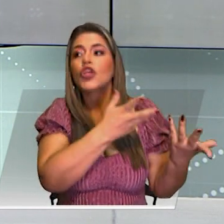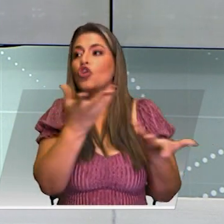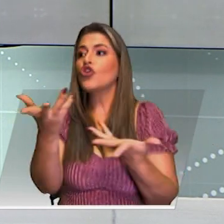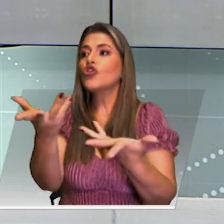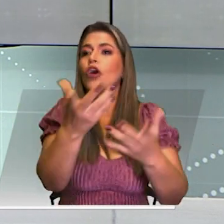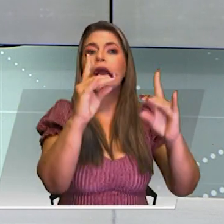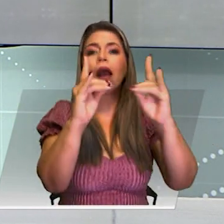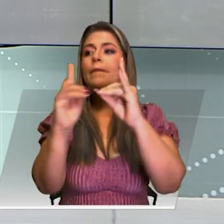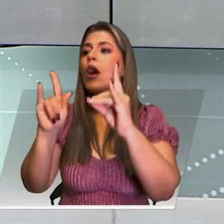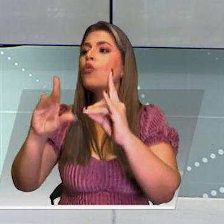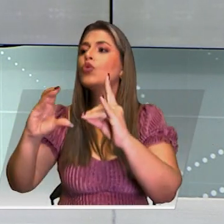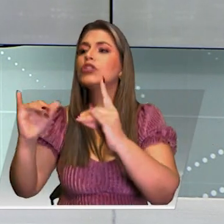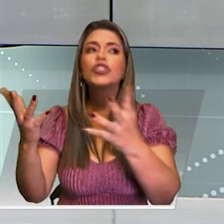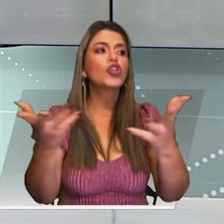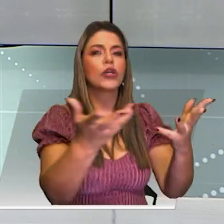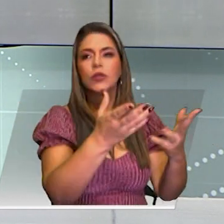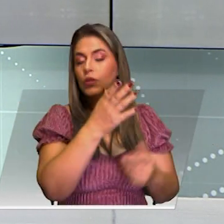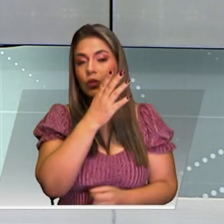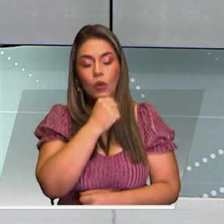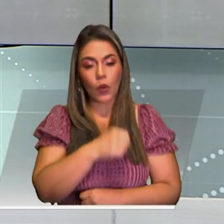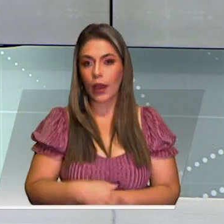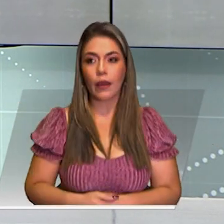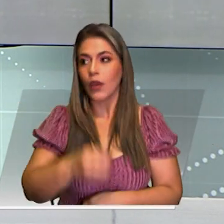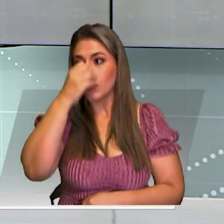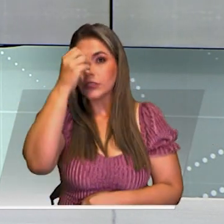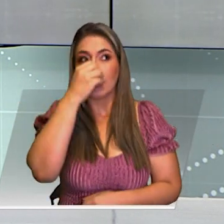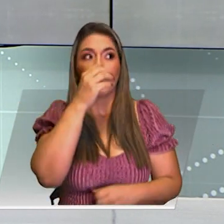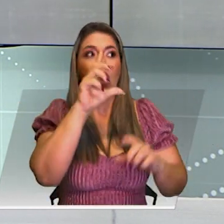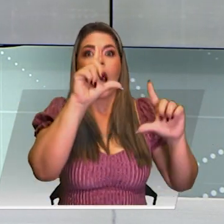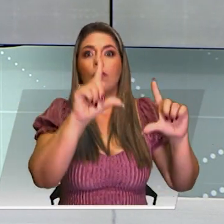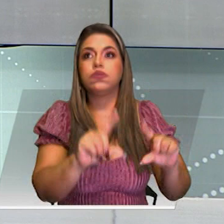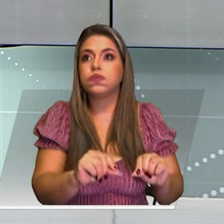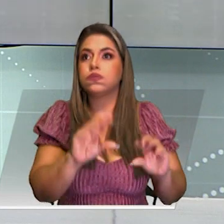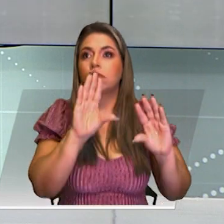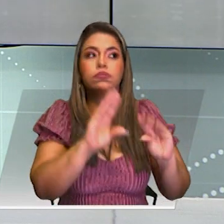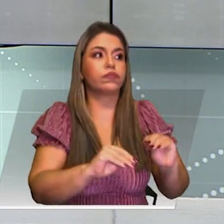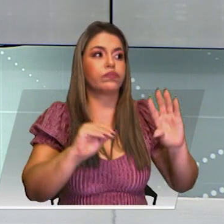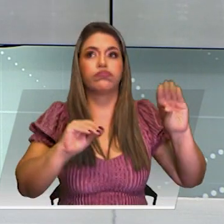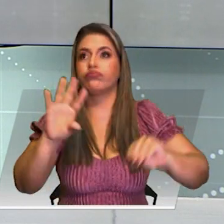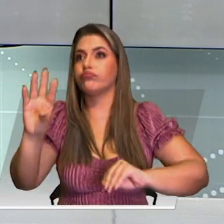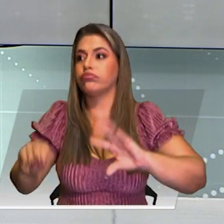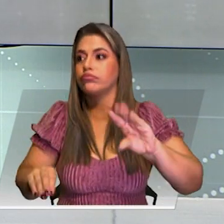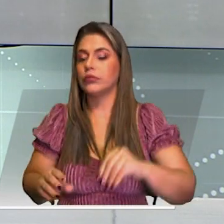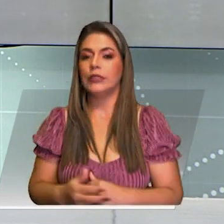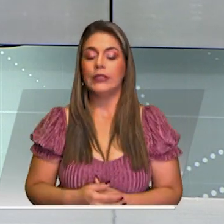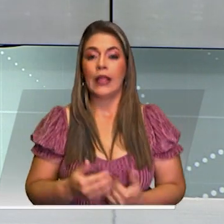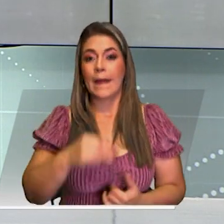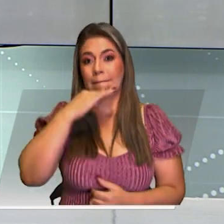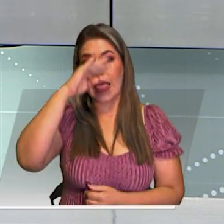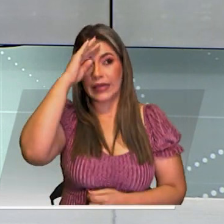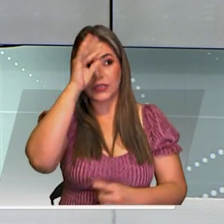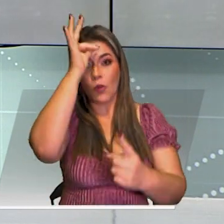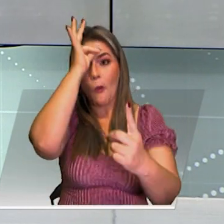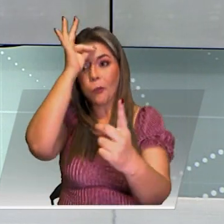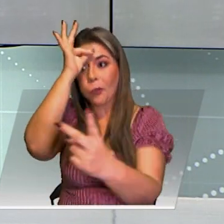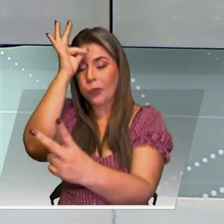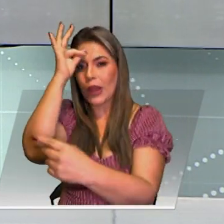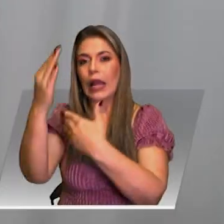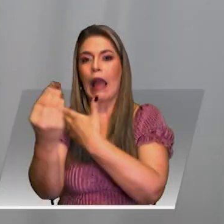cuidados intensivos y cada vez se hace más escaso el oxígeno. En Medellín, varias instituciones están en crisis por la misma razón.